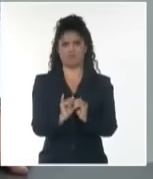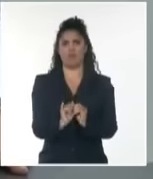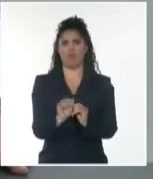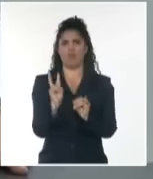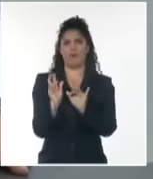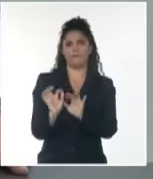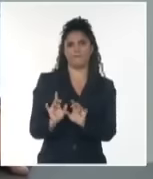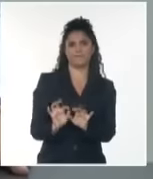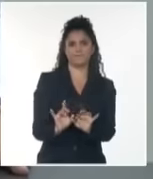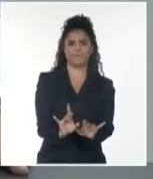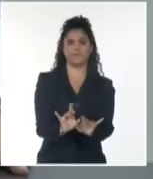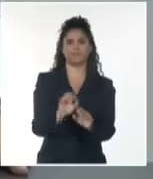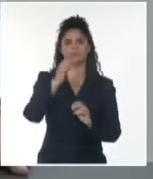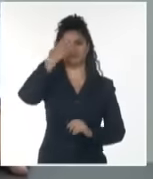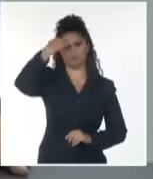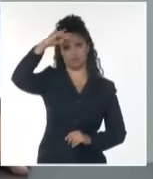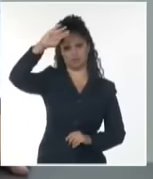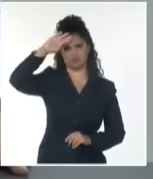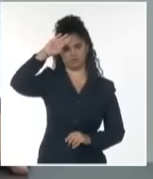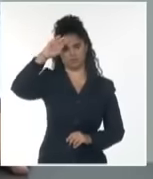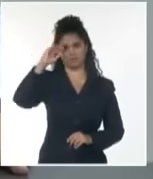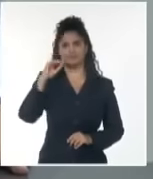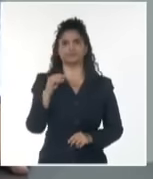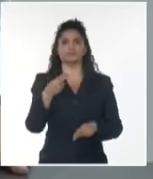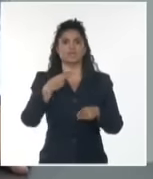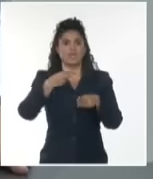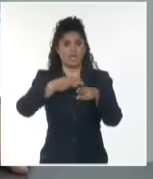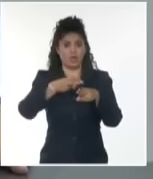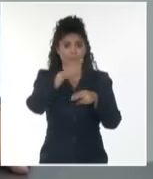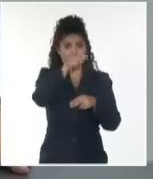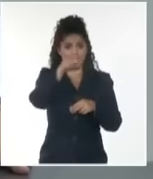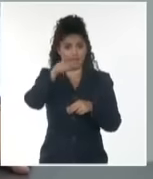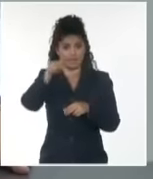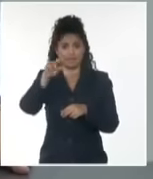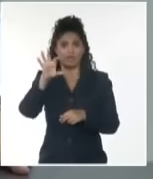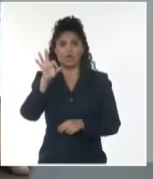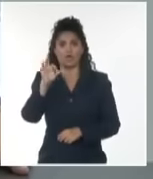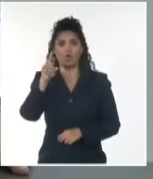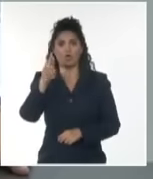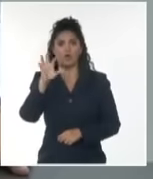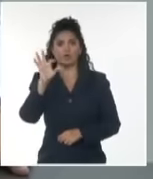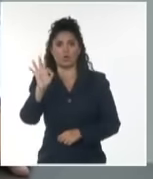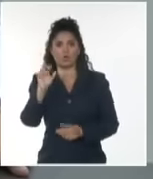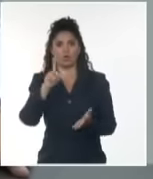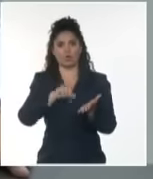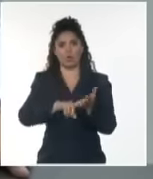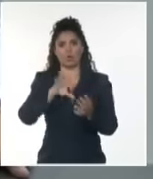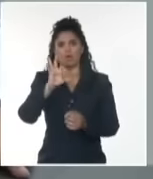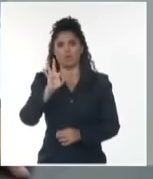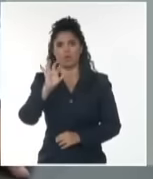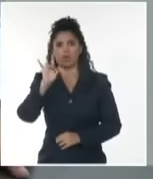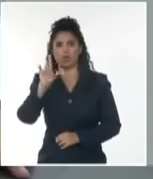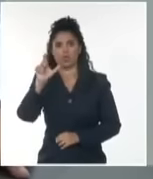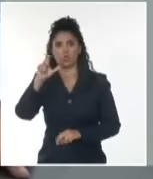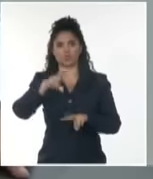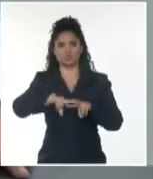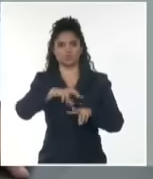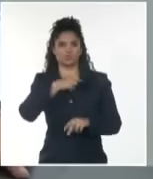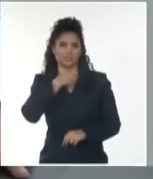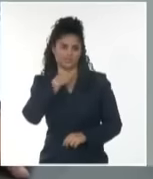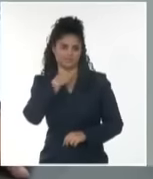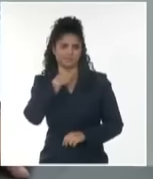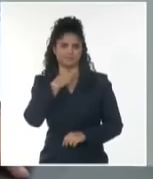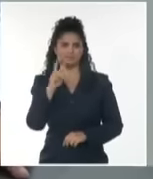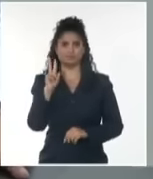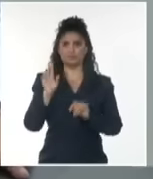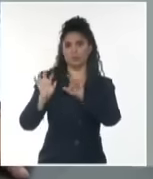por primera vez. Se escribe Oropouche, a veces uno dice Oropouche, pero realmente se escribe Oropouche, que es un virus que ha